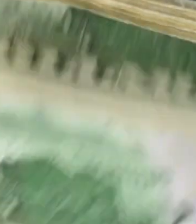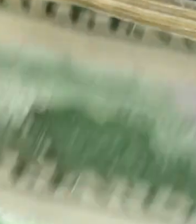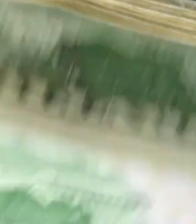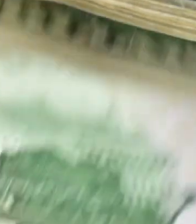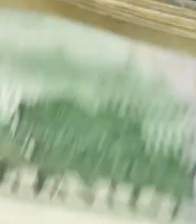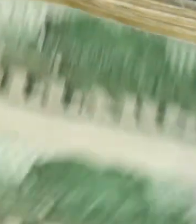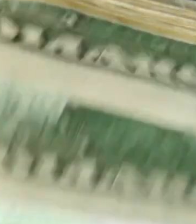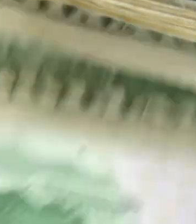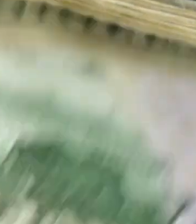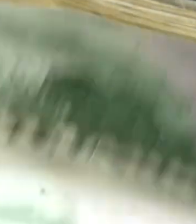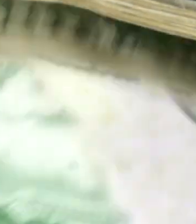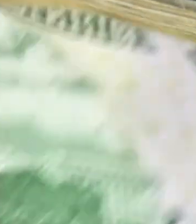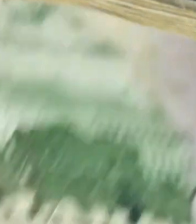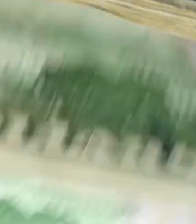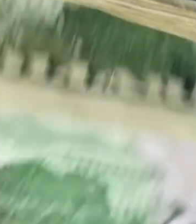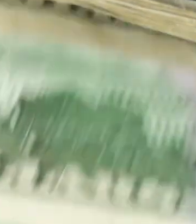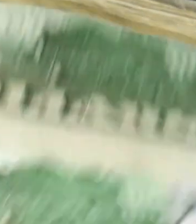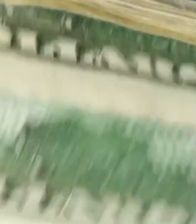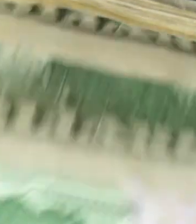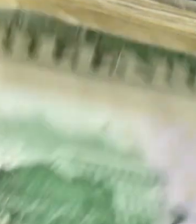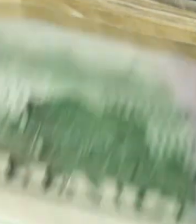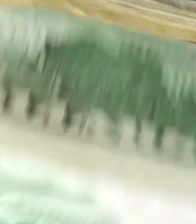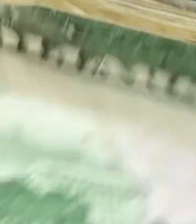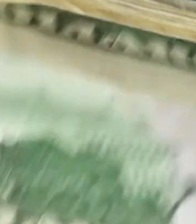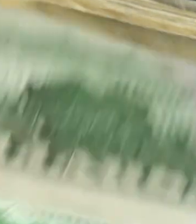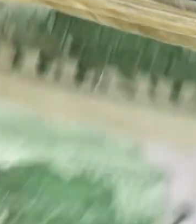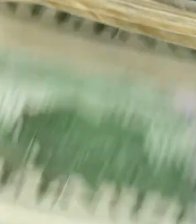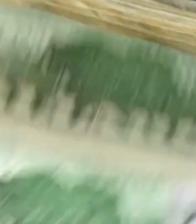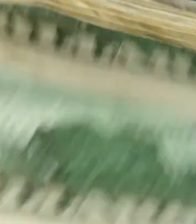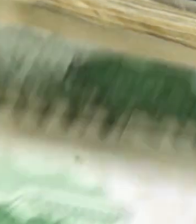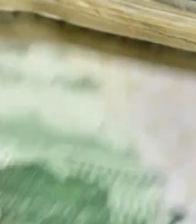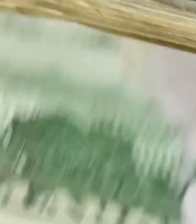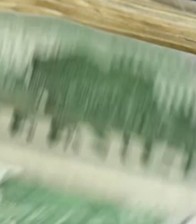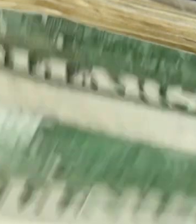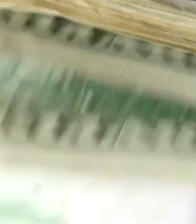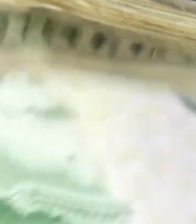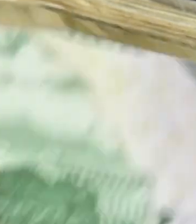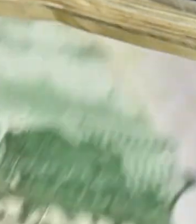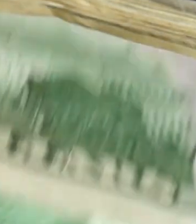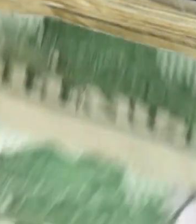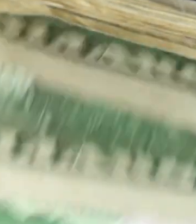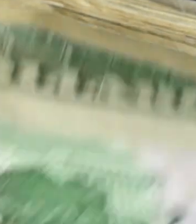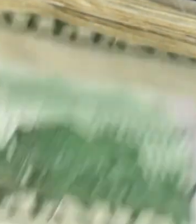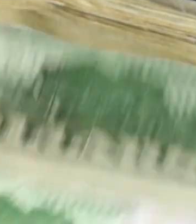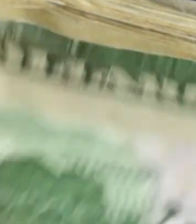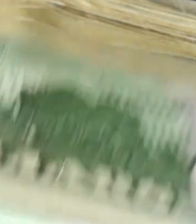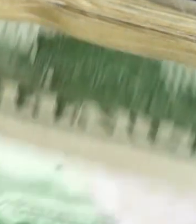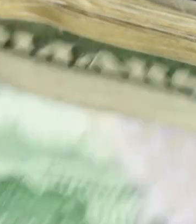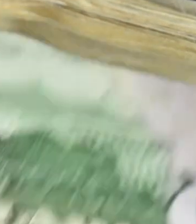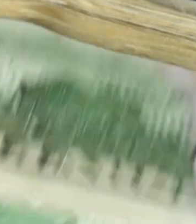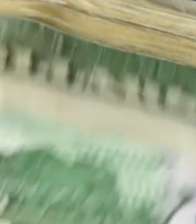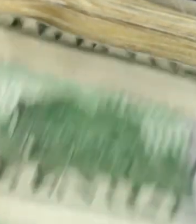los ingresos familiares y de las empresas mejore y por lo tanto tener tasas de desempleo